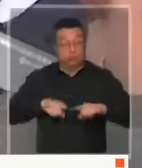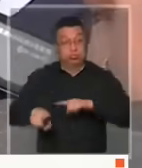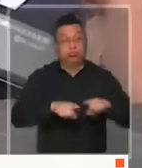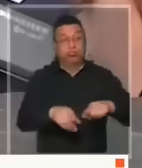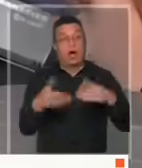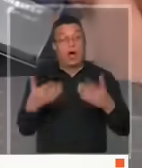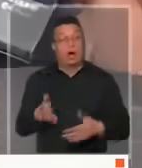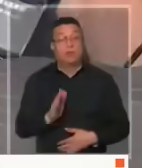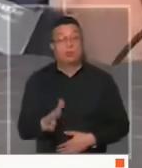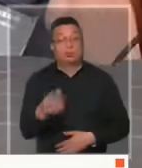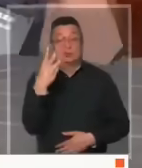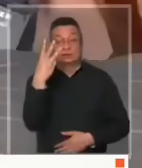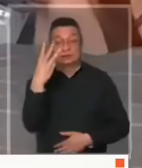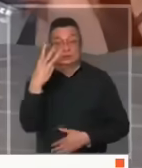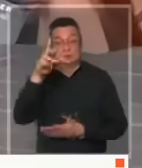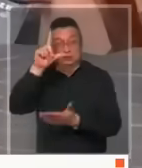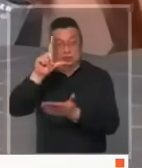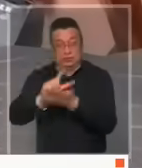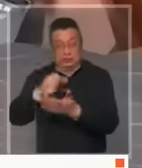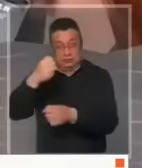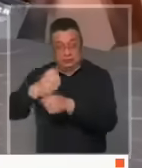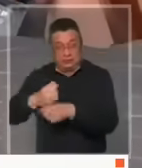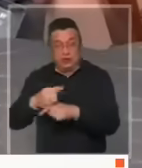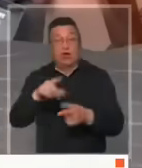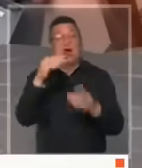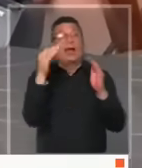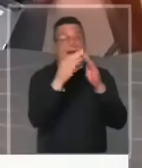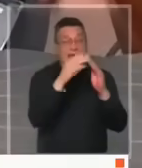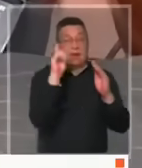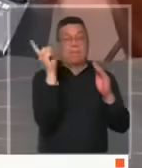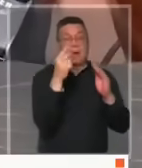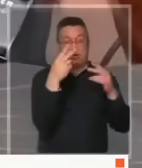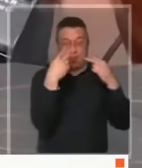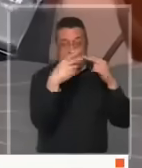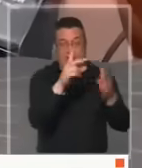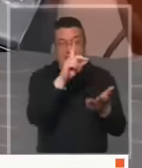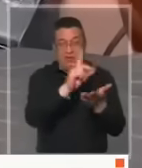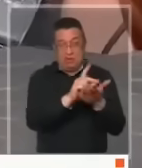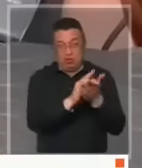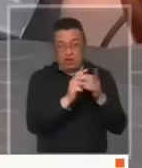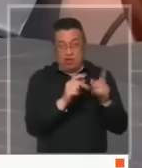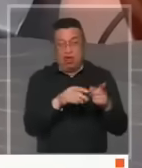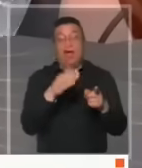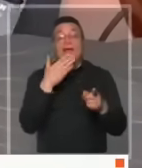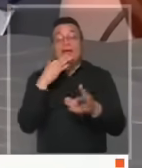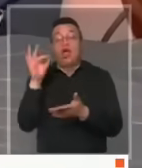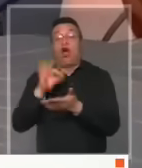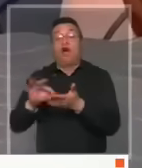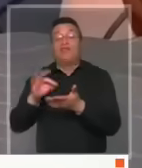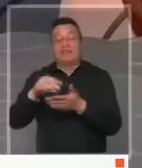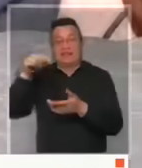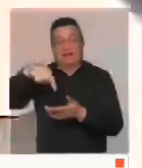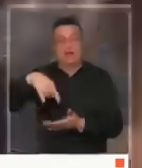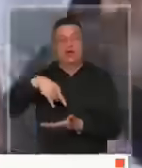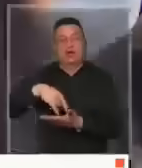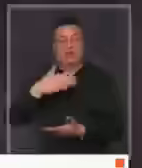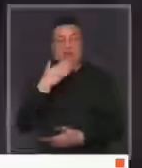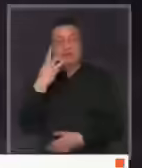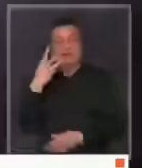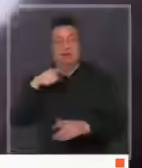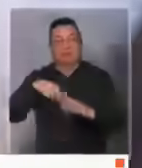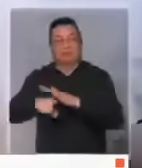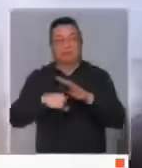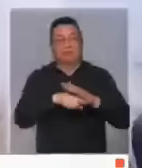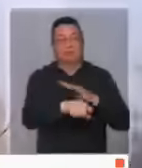Son tres domicilios, la sede distrital, el domicilio particular del diputado Lavín y también la oficina que se encuentra acá en el Congreso. En